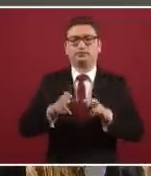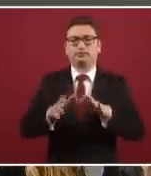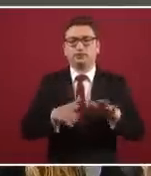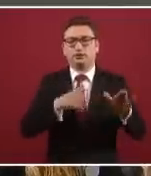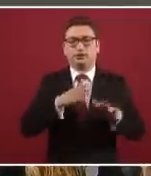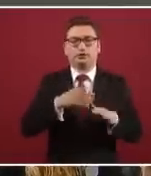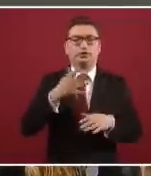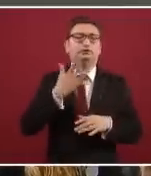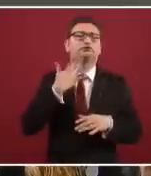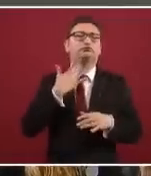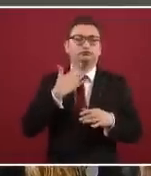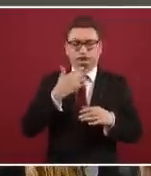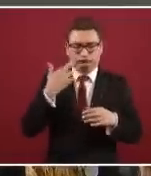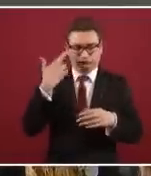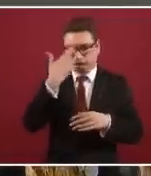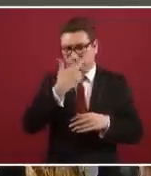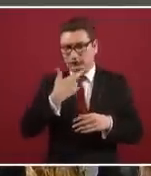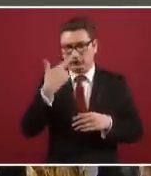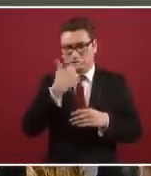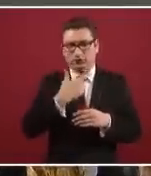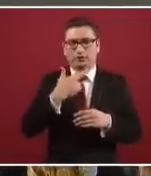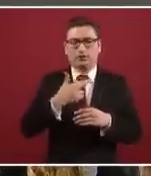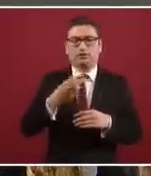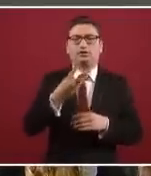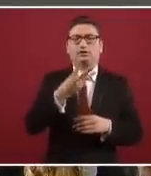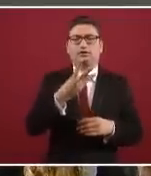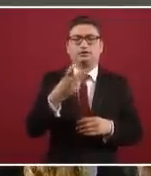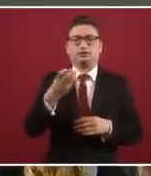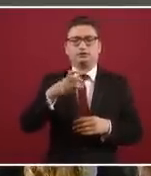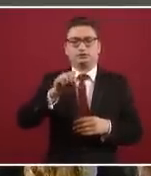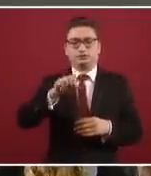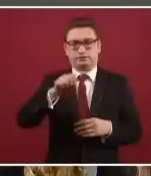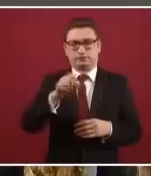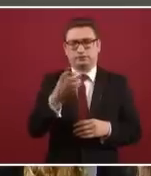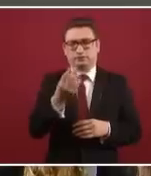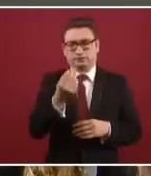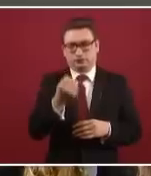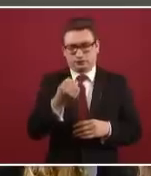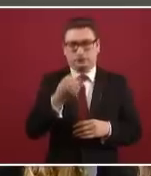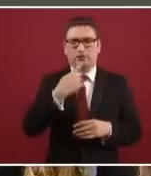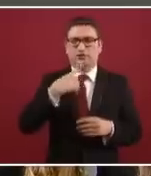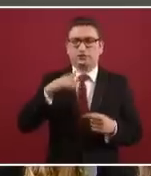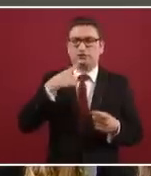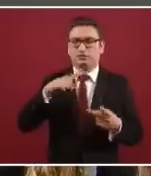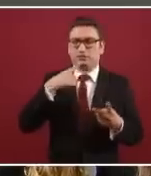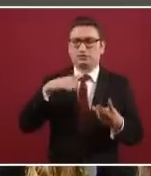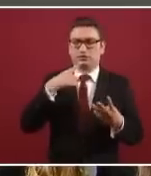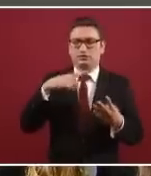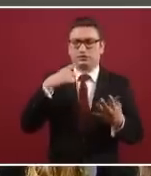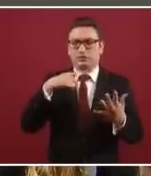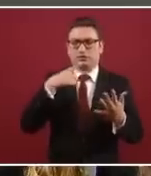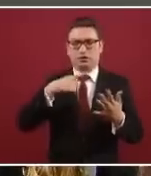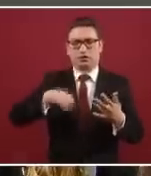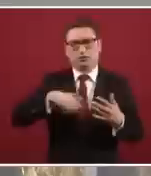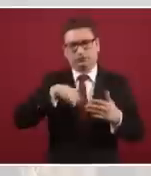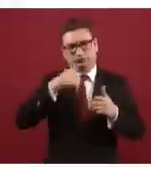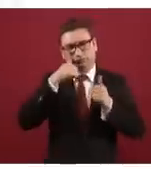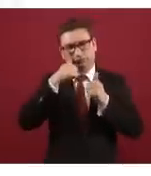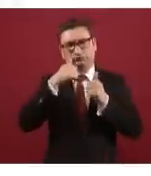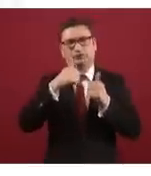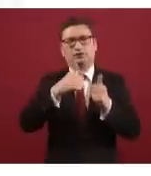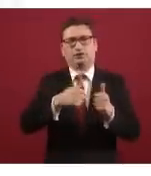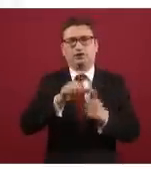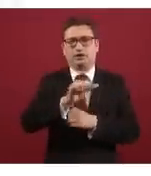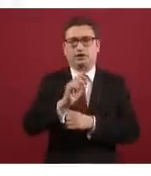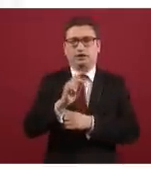de combustibles, tuvimos 369 denuncias y quejas atendidas, todas a través